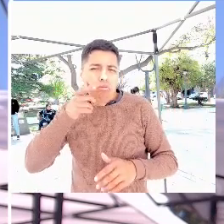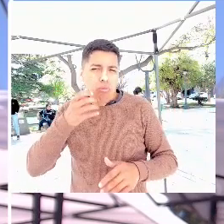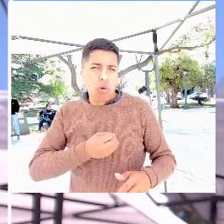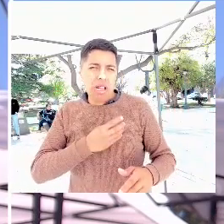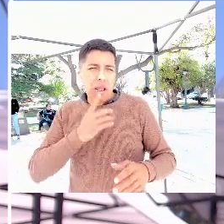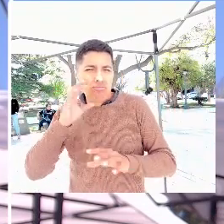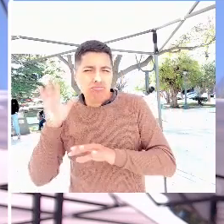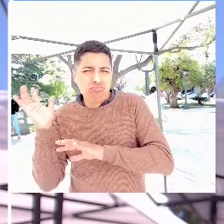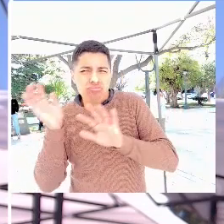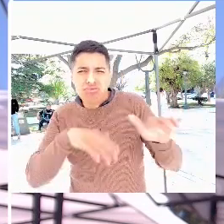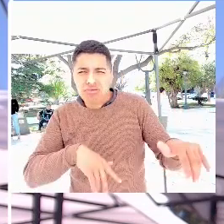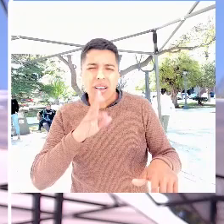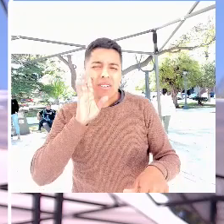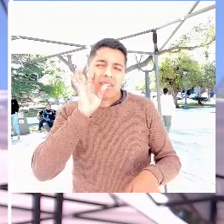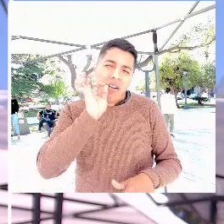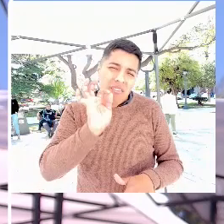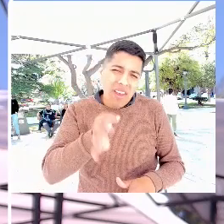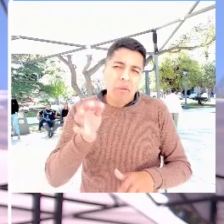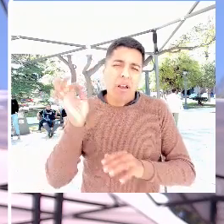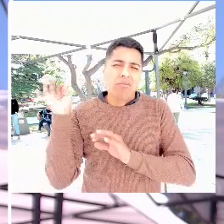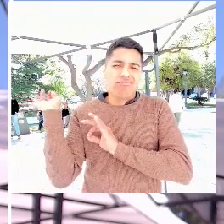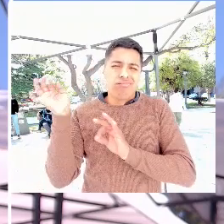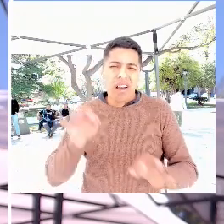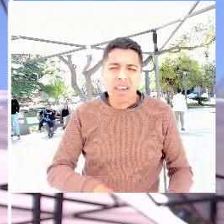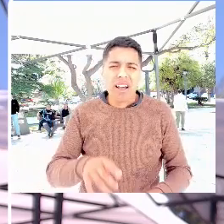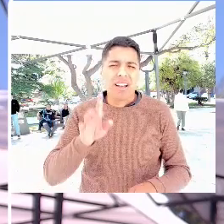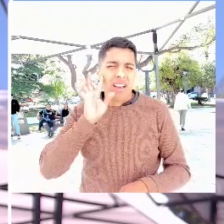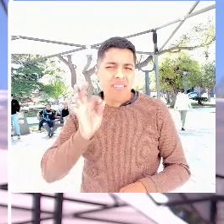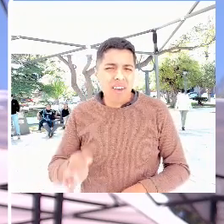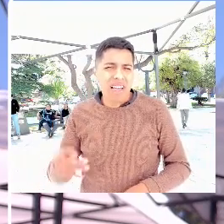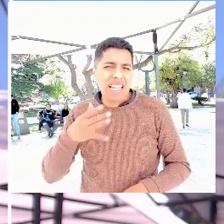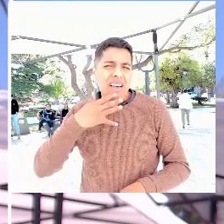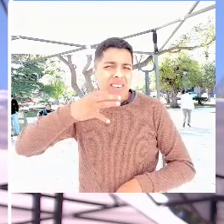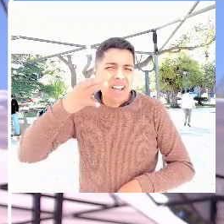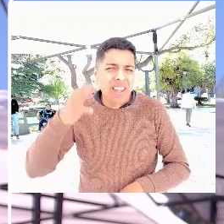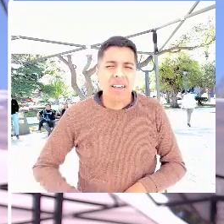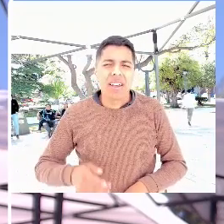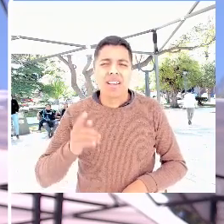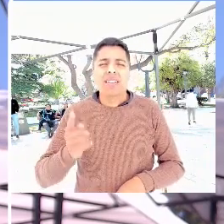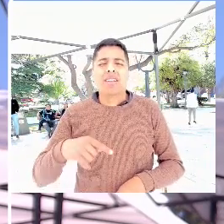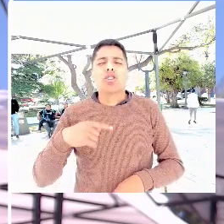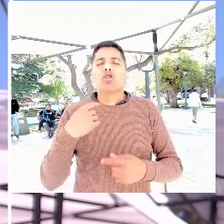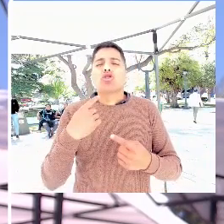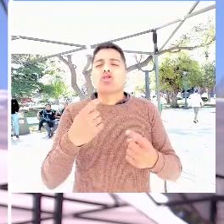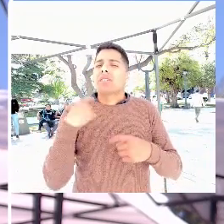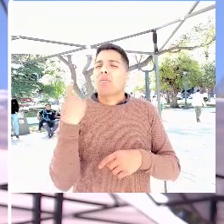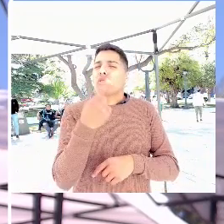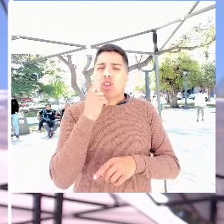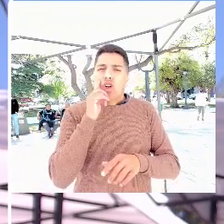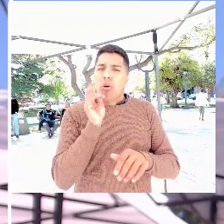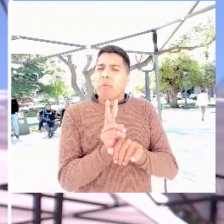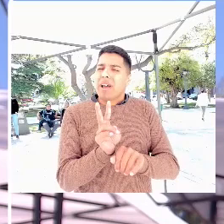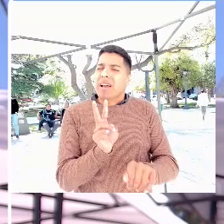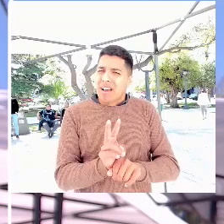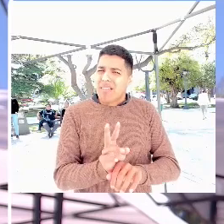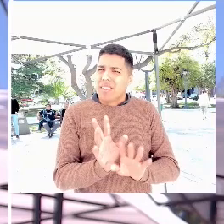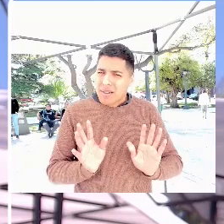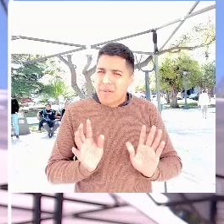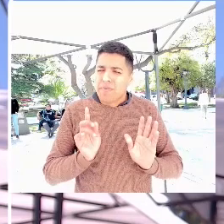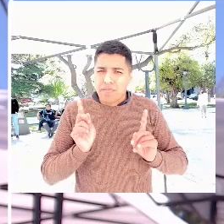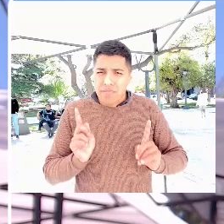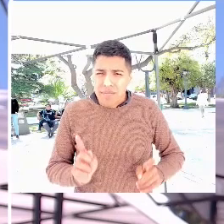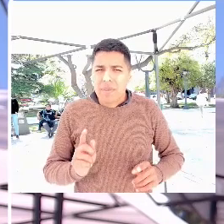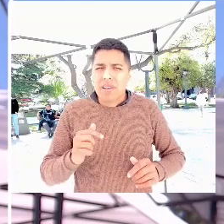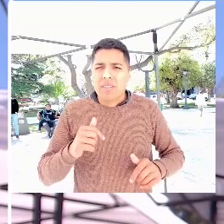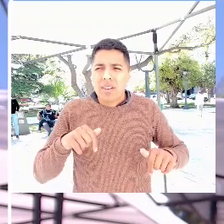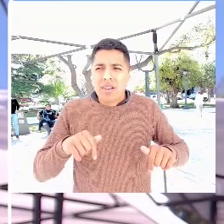que sabemos que van a llegar, que sabemos que son un hecho y son una realidad. Es ser precavido y pensar en la ciudadanía. Y es por eso que también todas